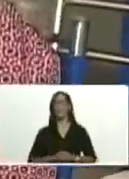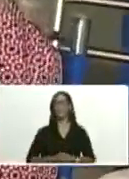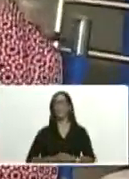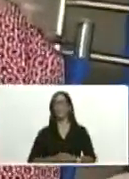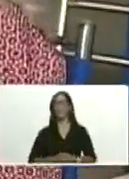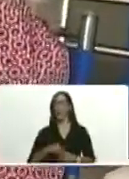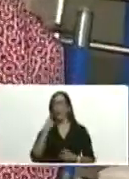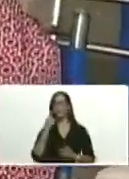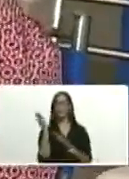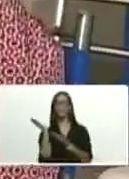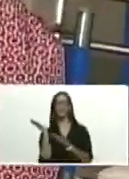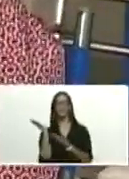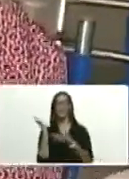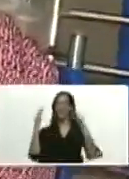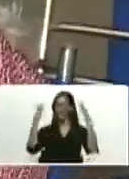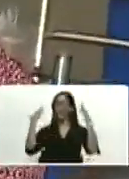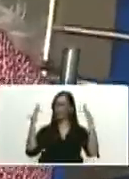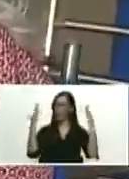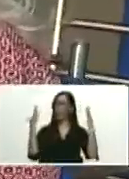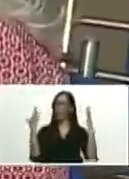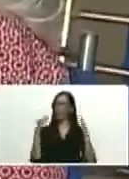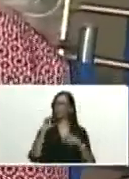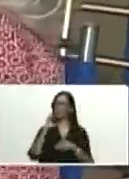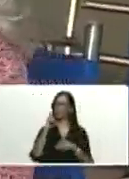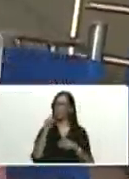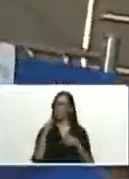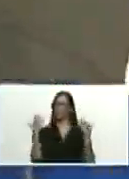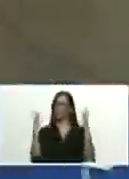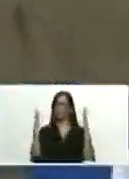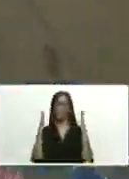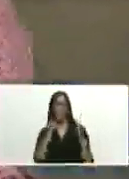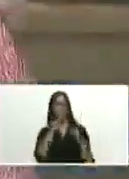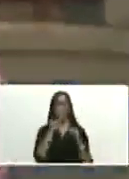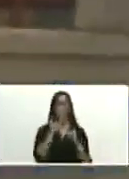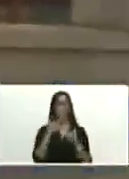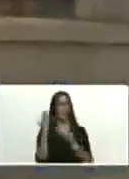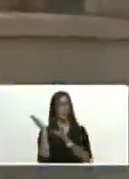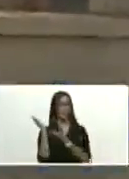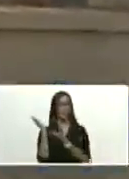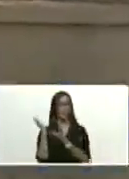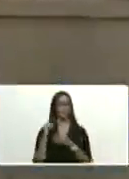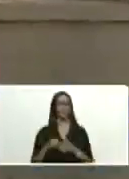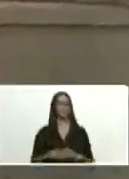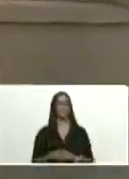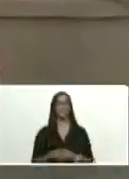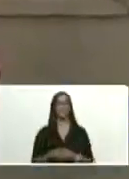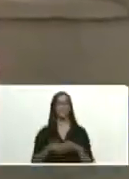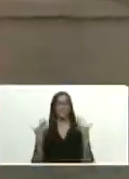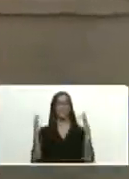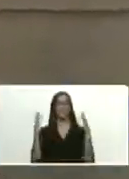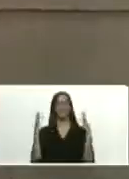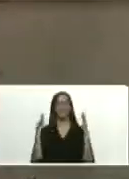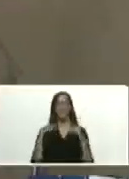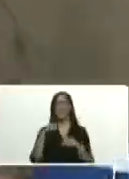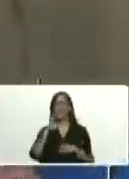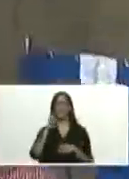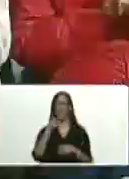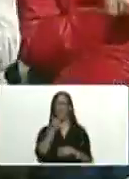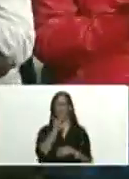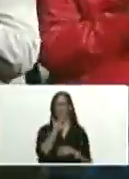Ahí está Silvia mal un aplauso a Silvia Mira silita cilita cilita la